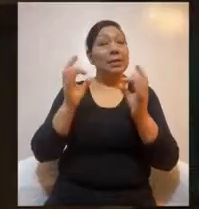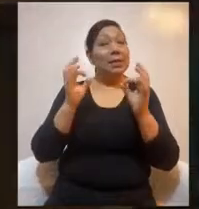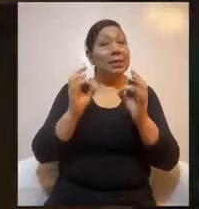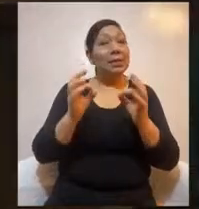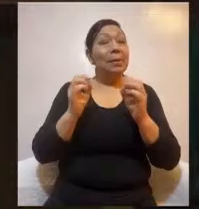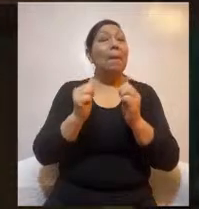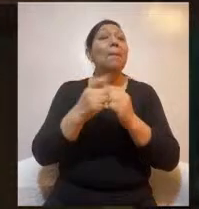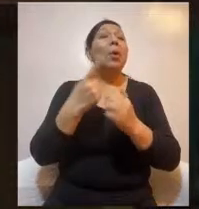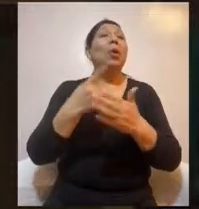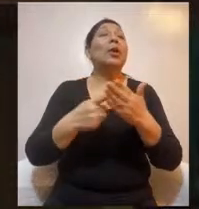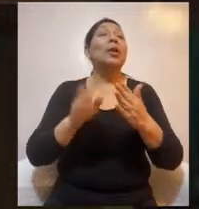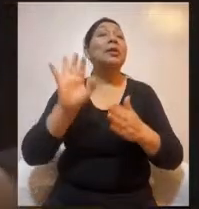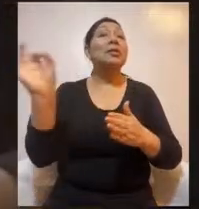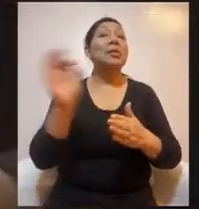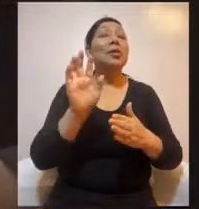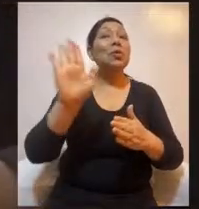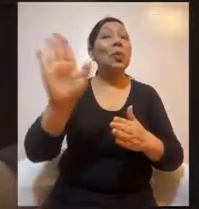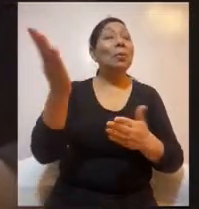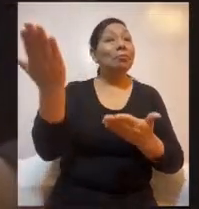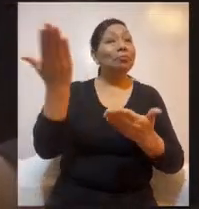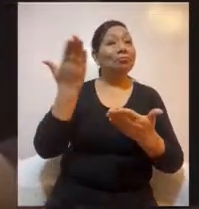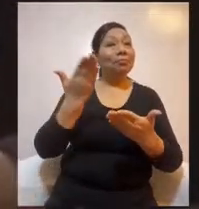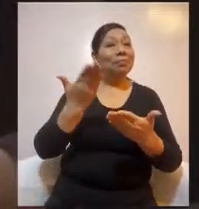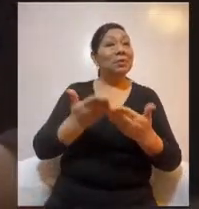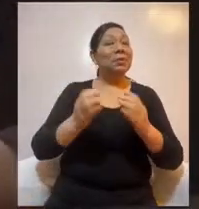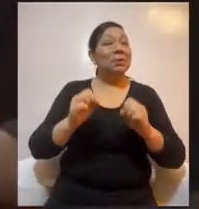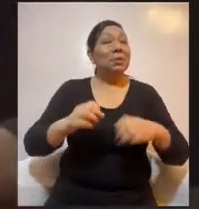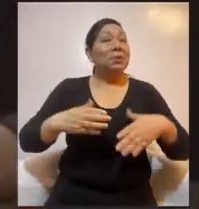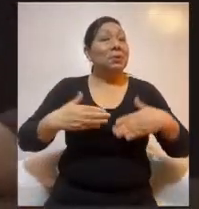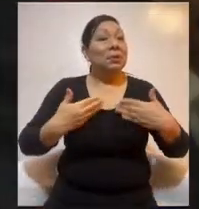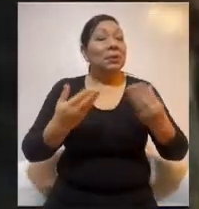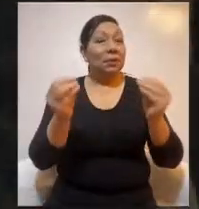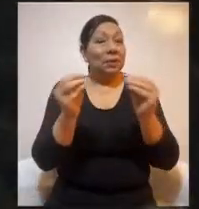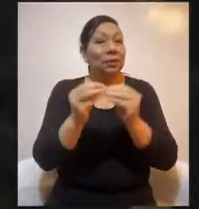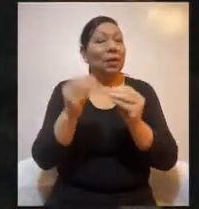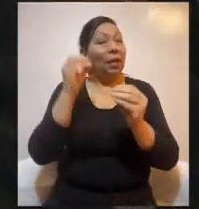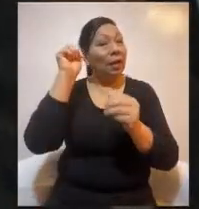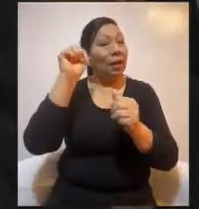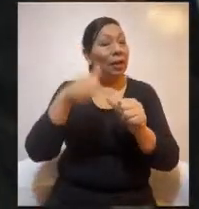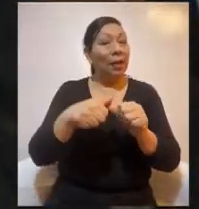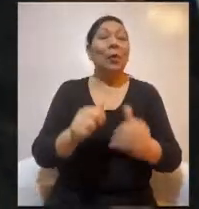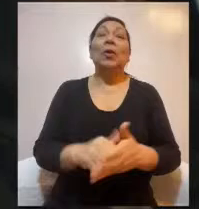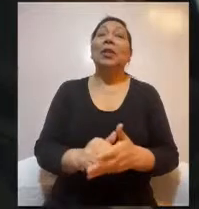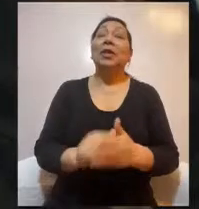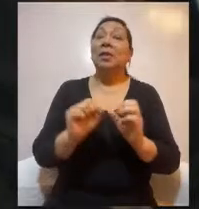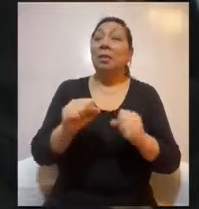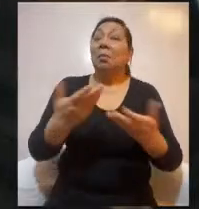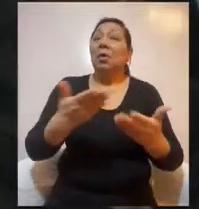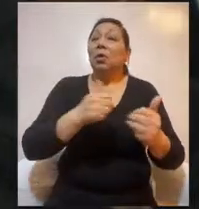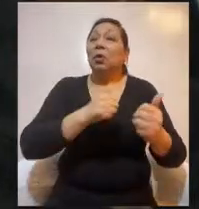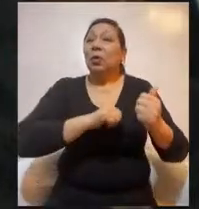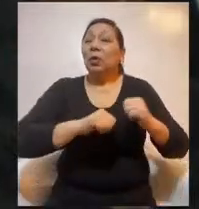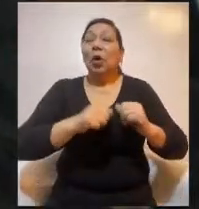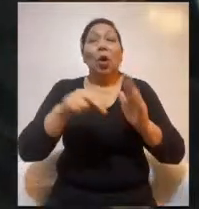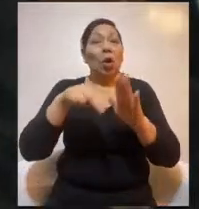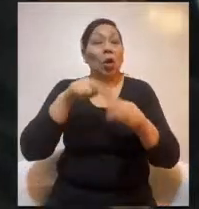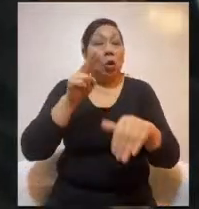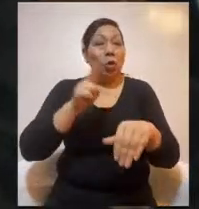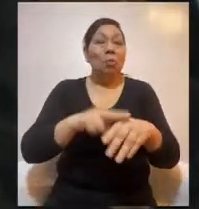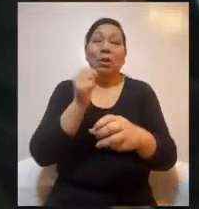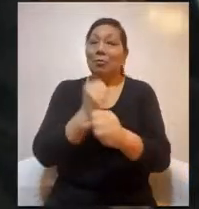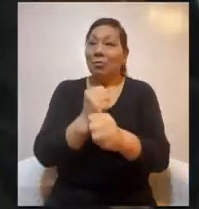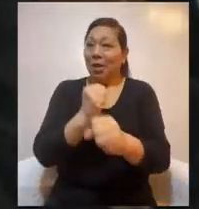forma constante porque sin su presencia las audiencias públicas podían ser constantemente reportadas y eso podía afectar el